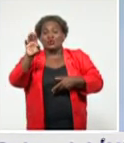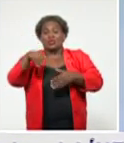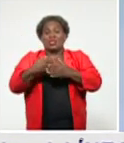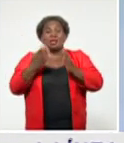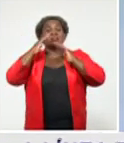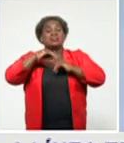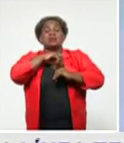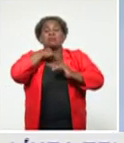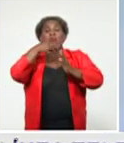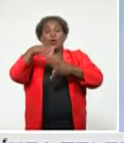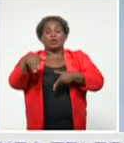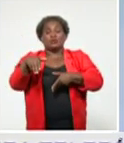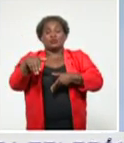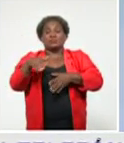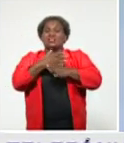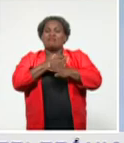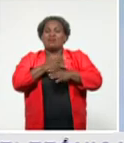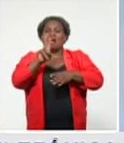de